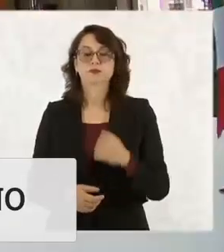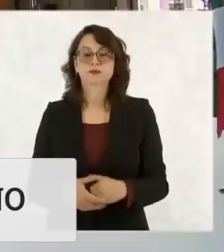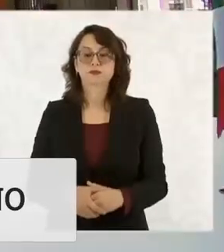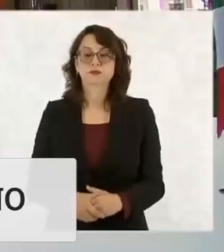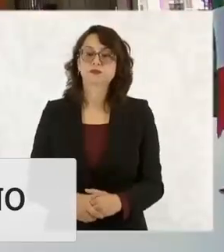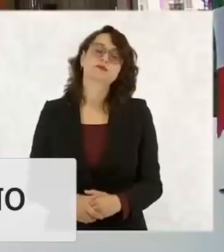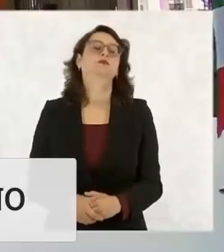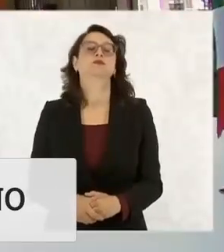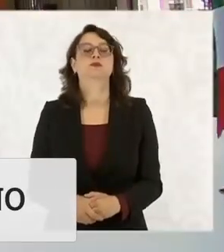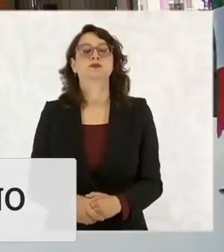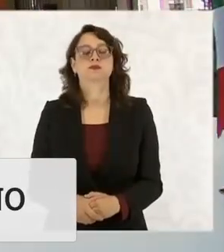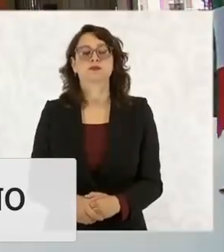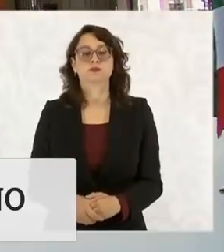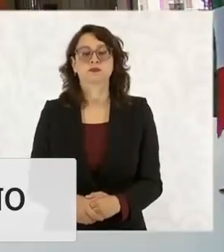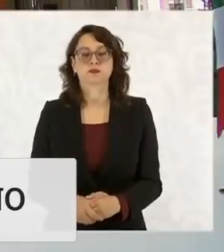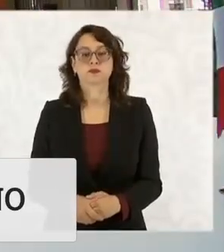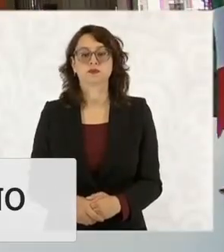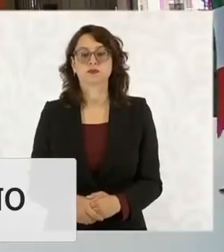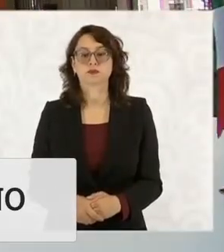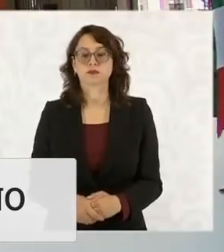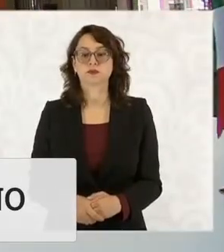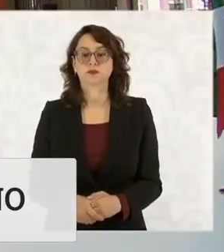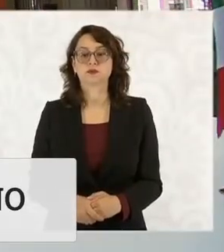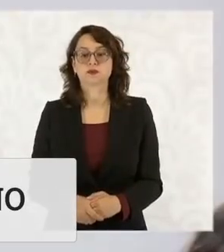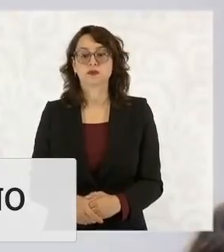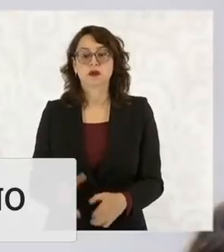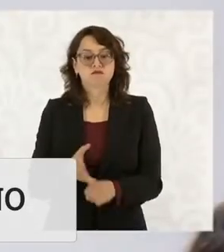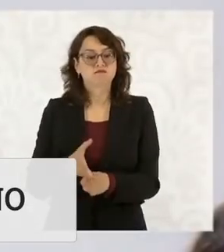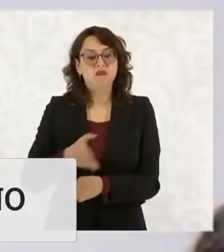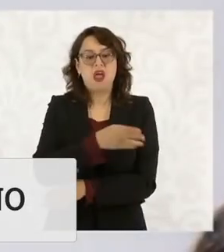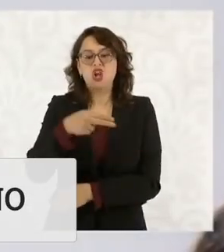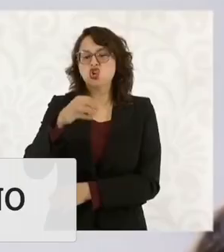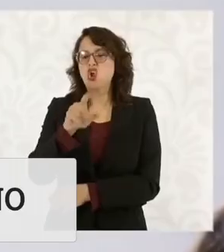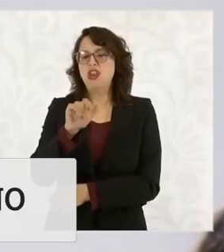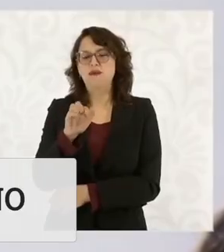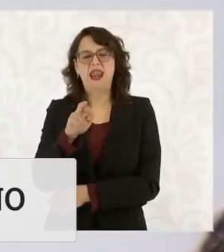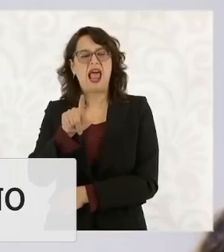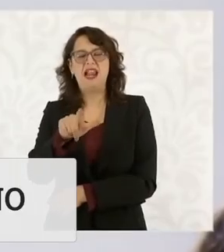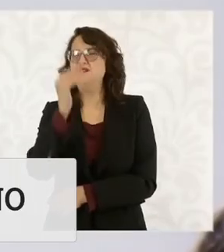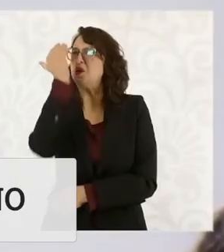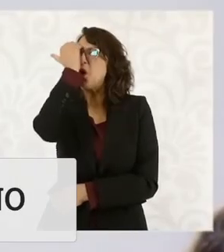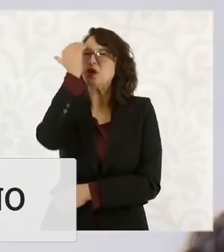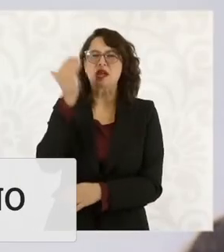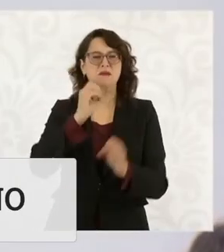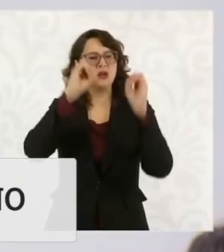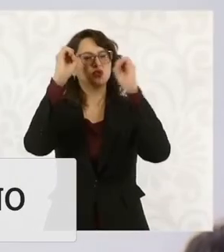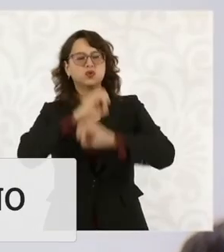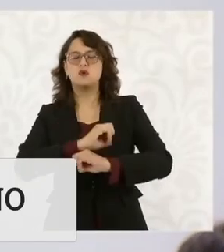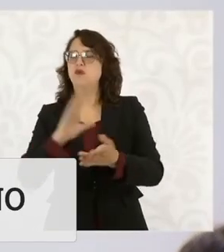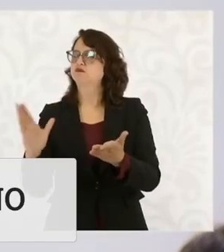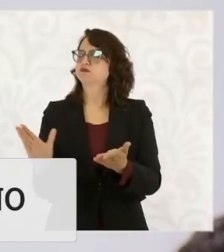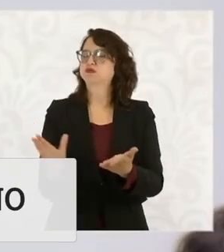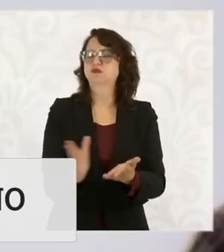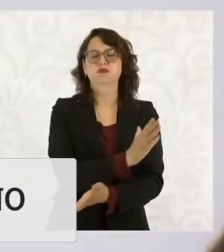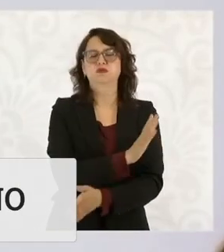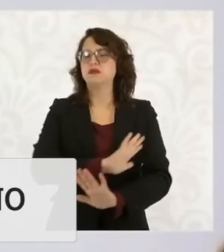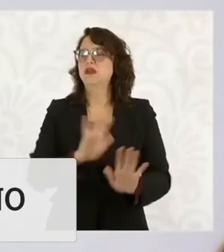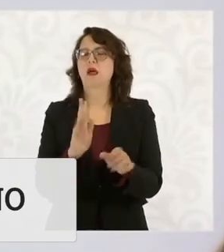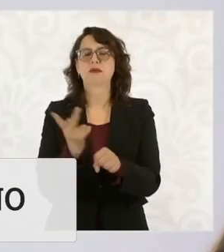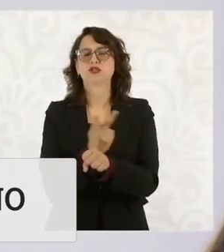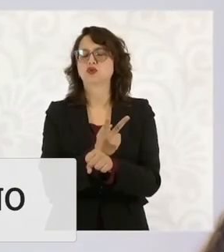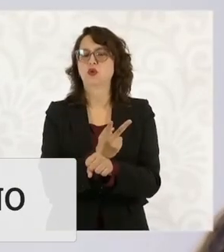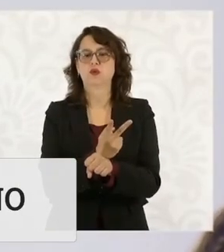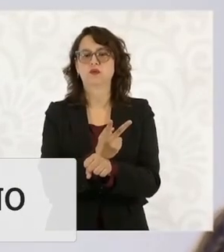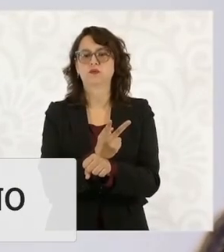Quedó en el pasado la oscura noche neoliberal, bajo el cual este